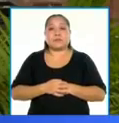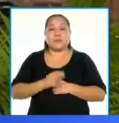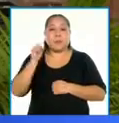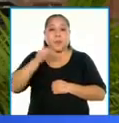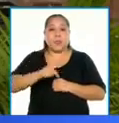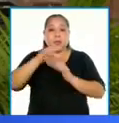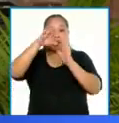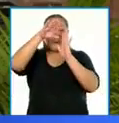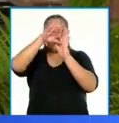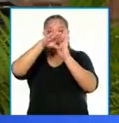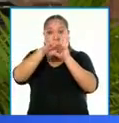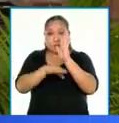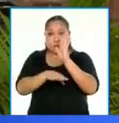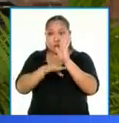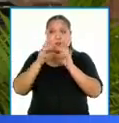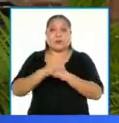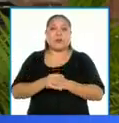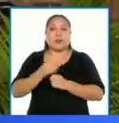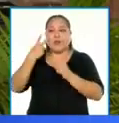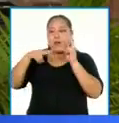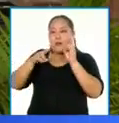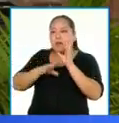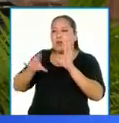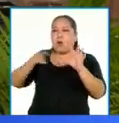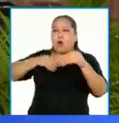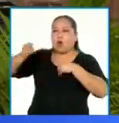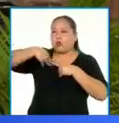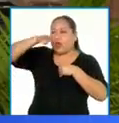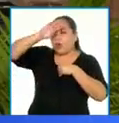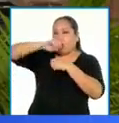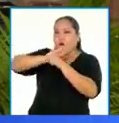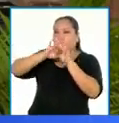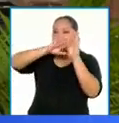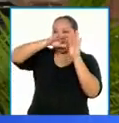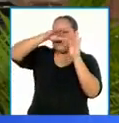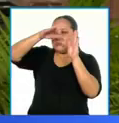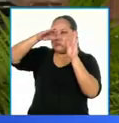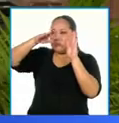esta reducción, la tendencia a la reducción de casos y